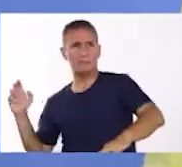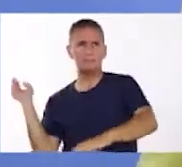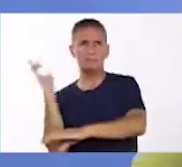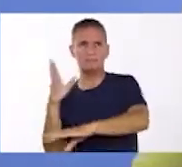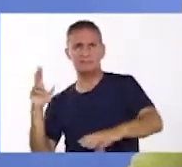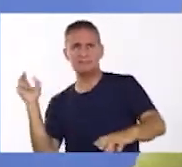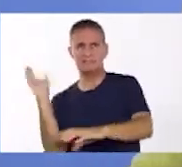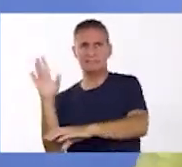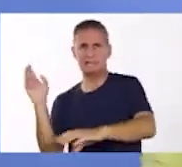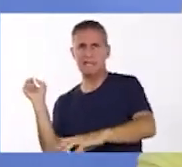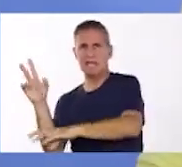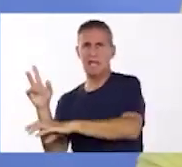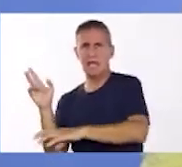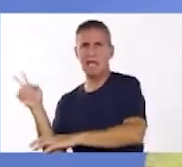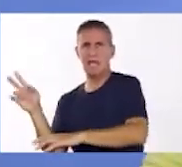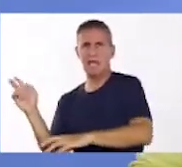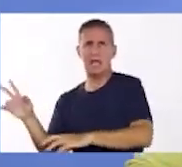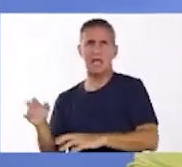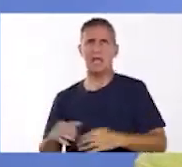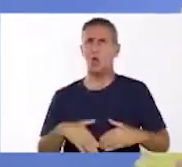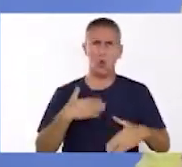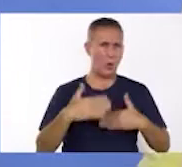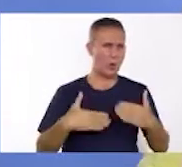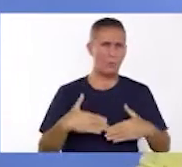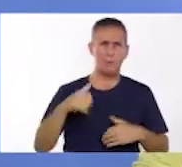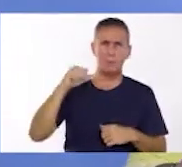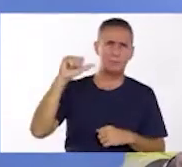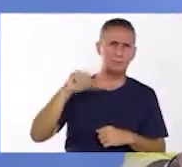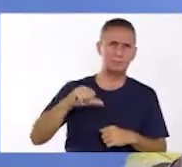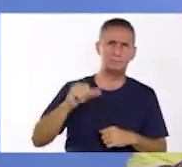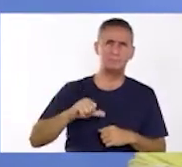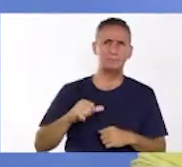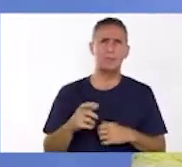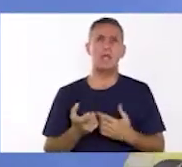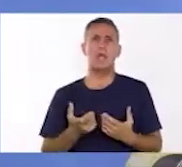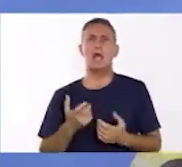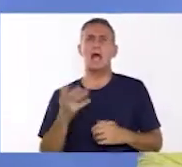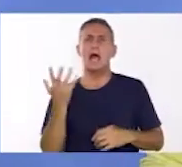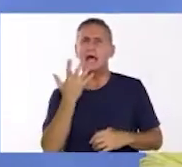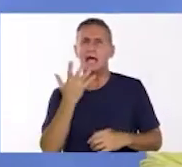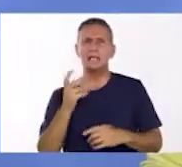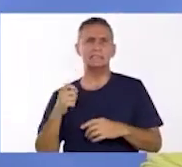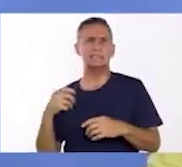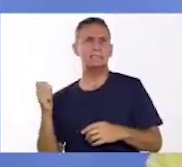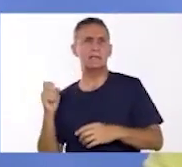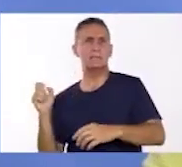escena tan violenta del padre hacia Gregorio?